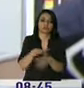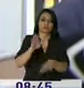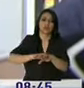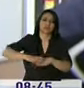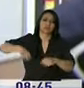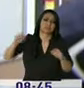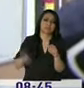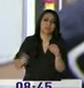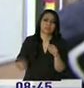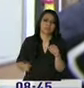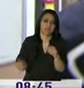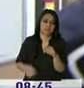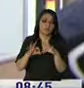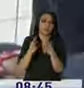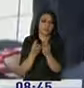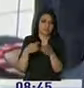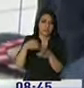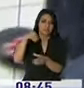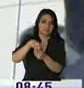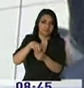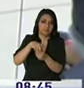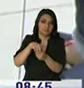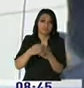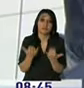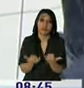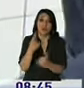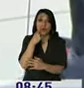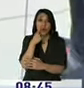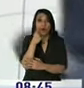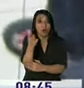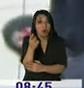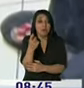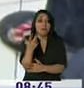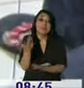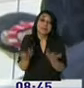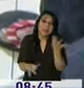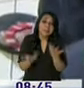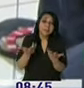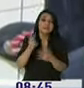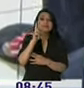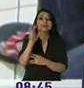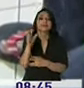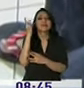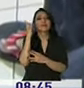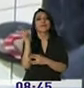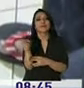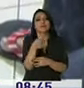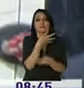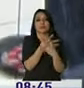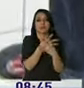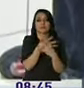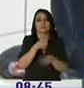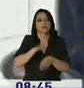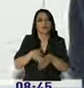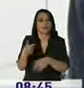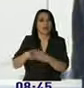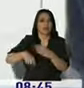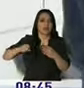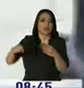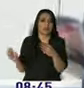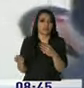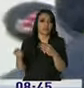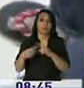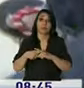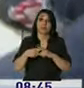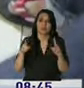por violencia intrafamiliar. Ahora el tipo enfrenta una pena preliminar de 30 días de arresto por el maltrato. Sin embargo, la